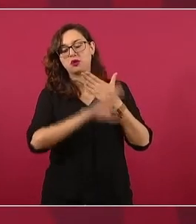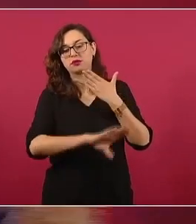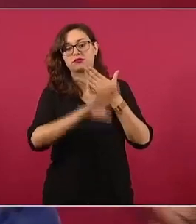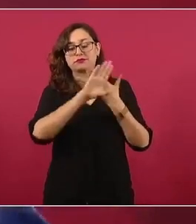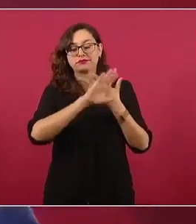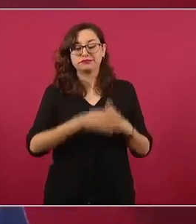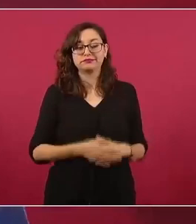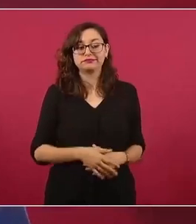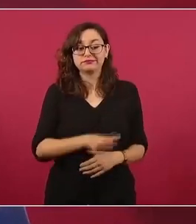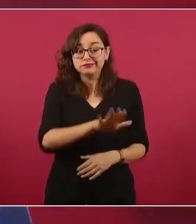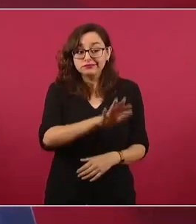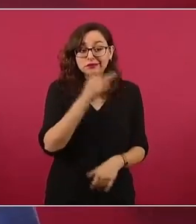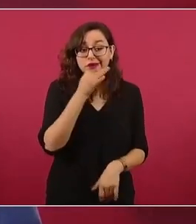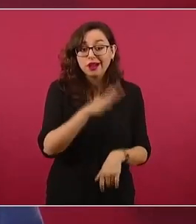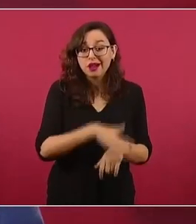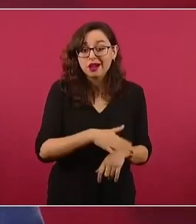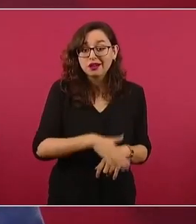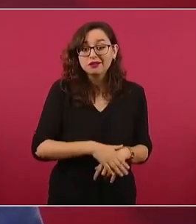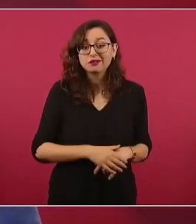tenemos